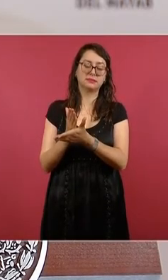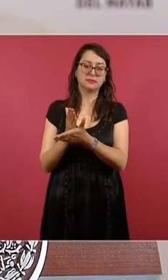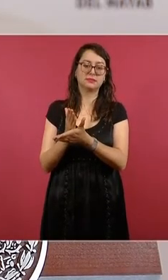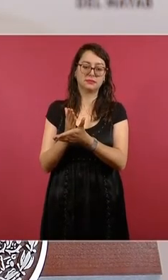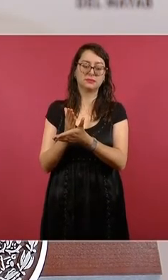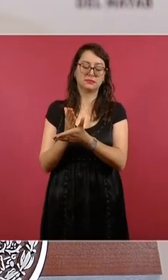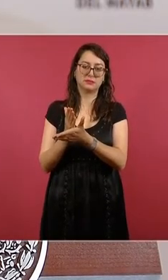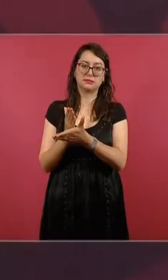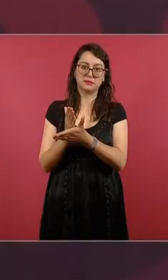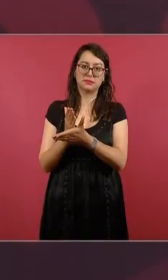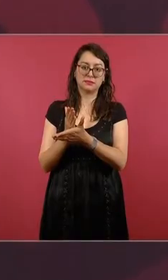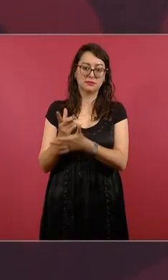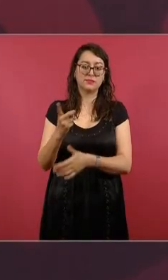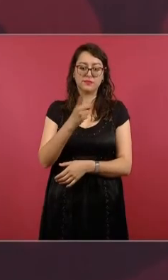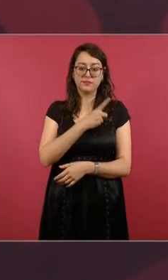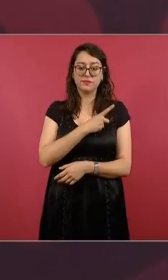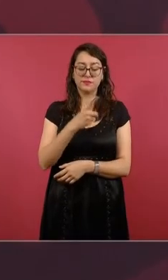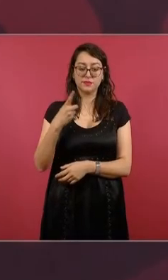la guerra,